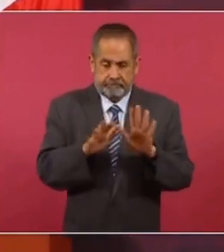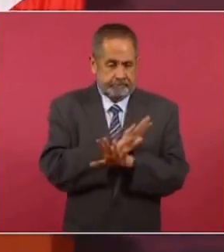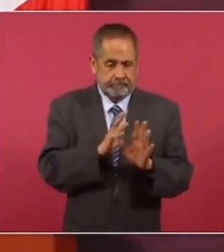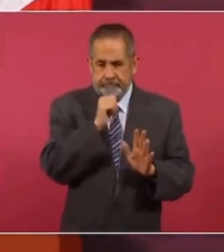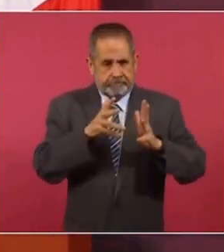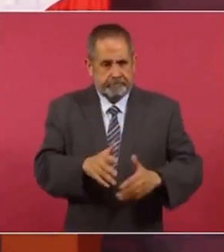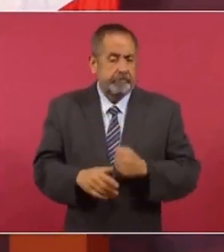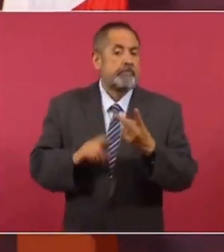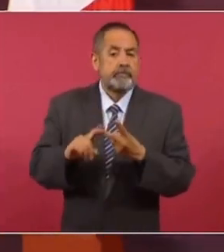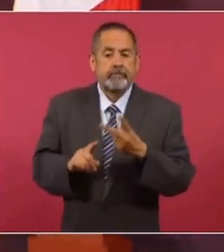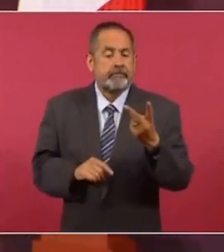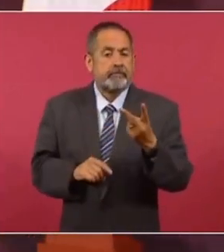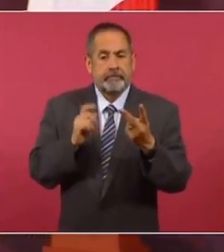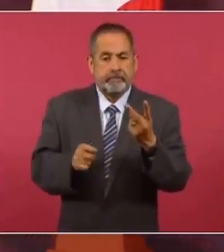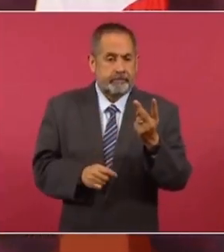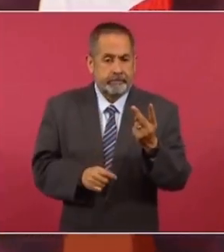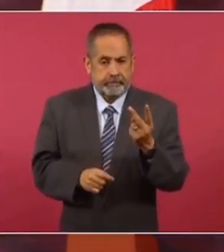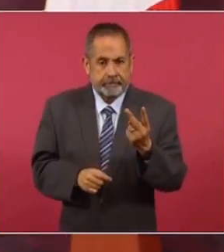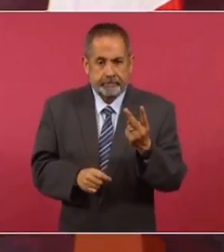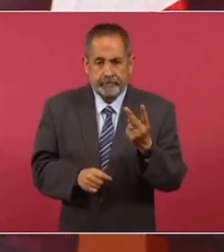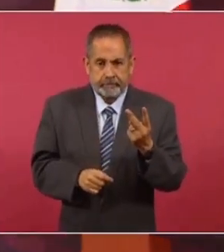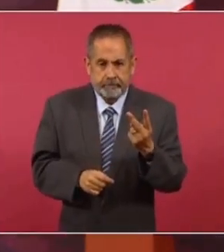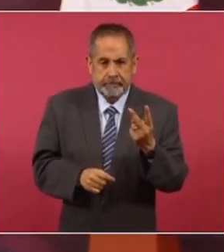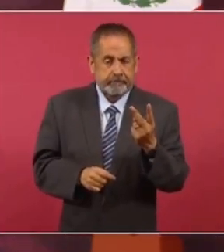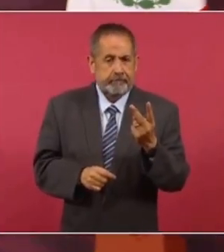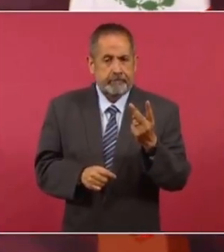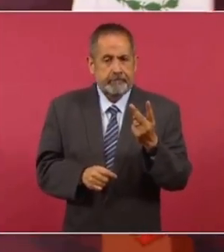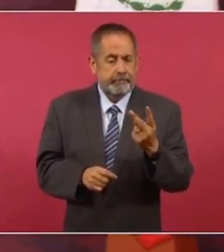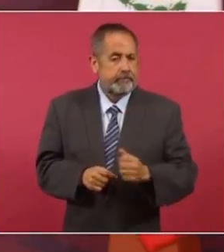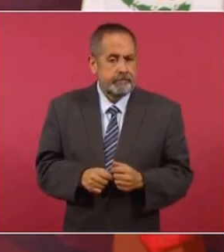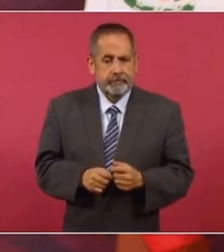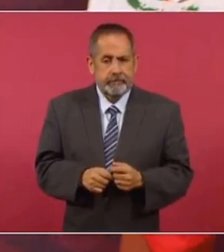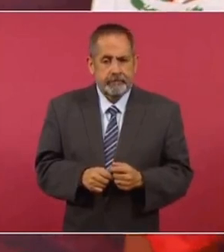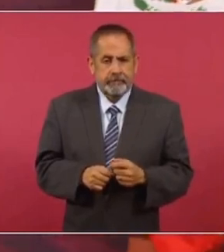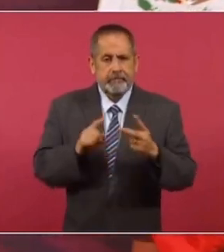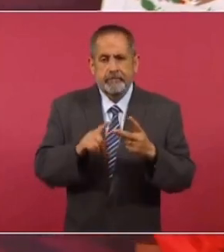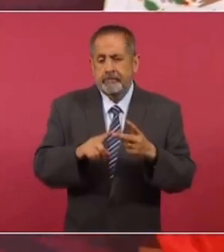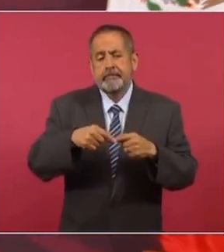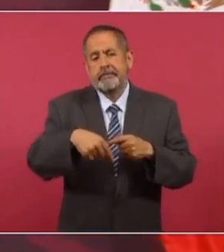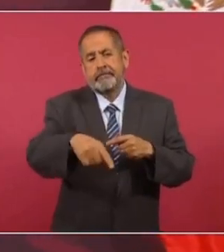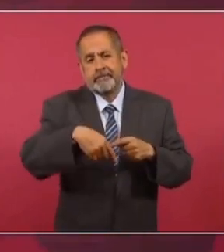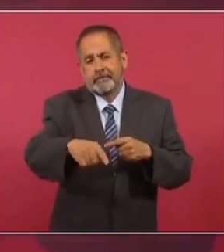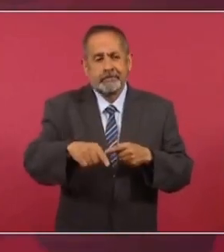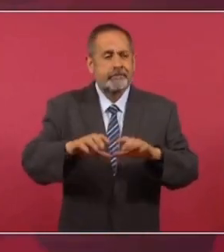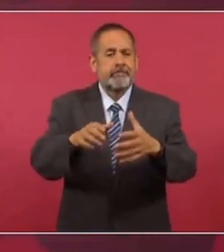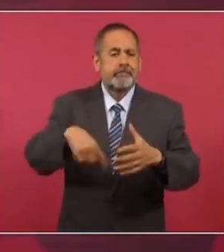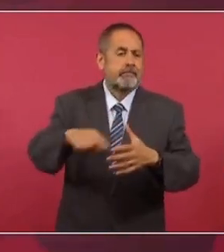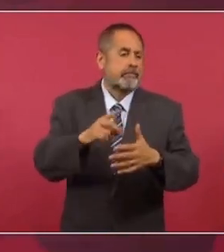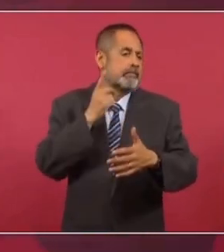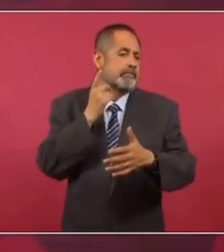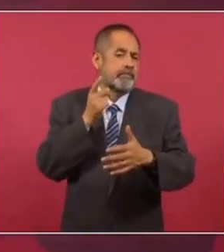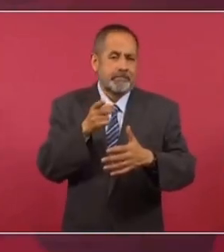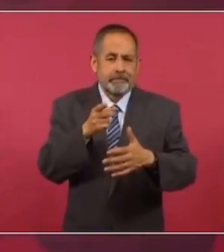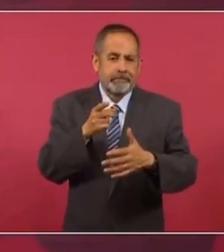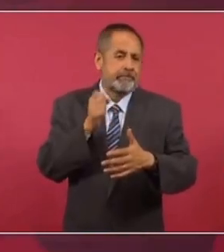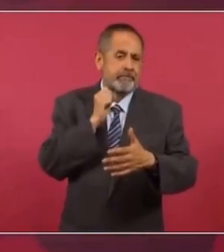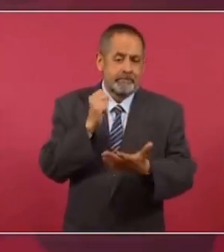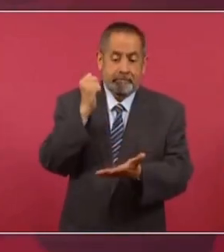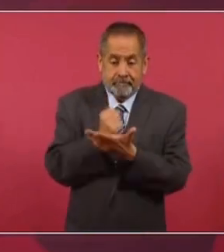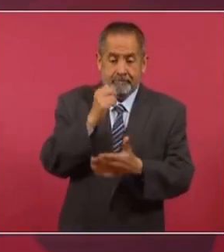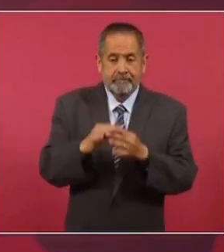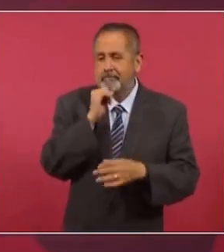La otra razón es de que ya no se puede aprobar nada en el legislativo porque hay un